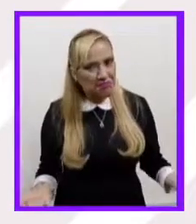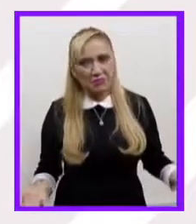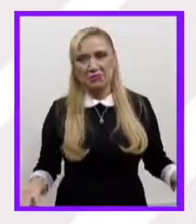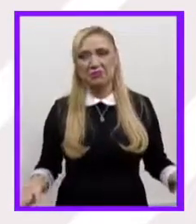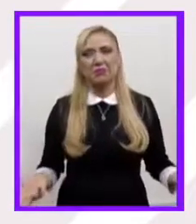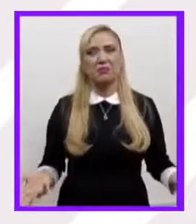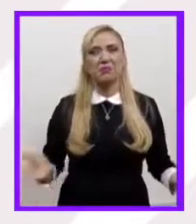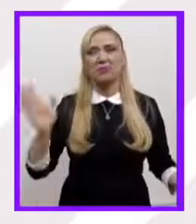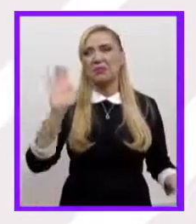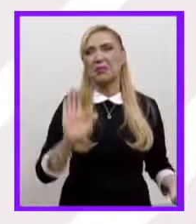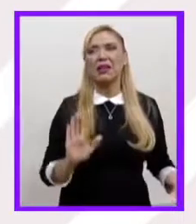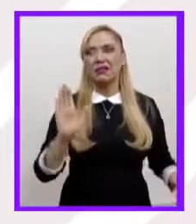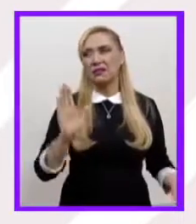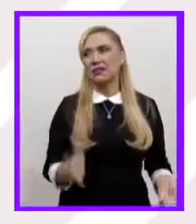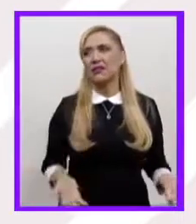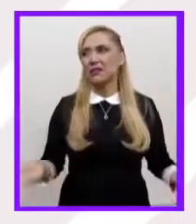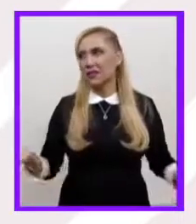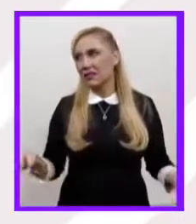demagogia